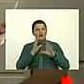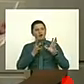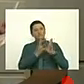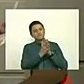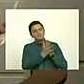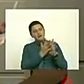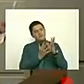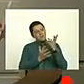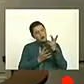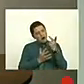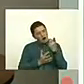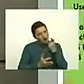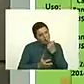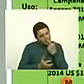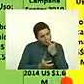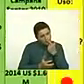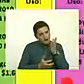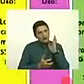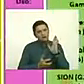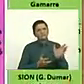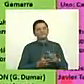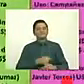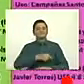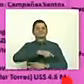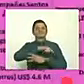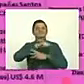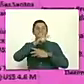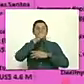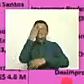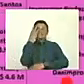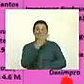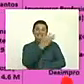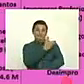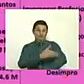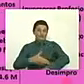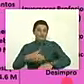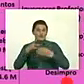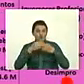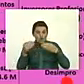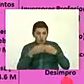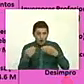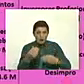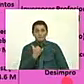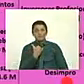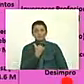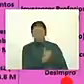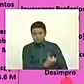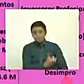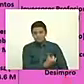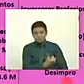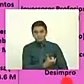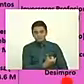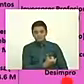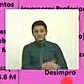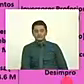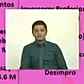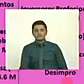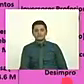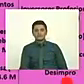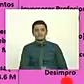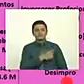sabemos que hay 3 millones de dólares que están